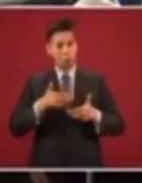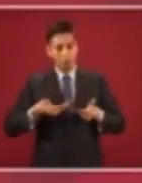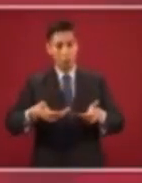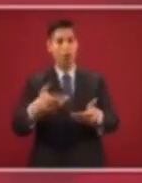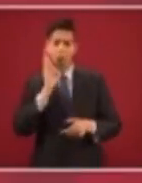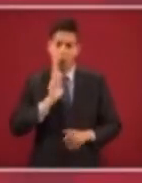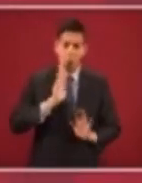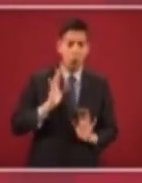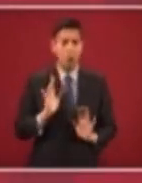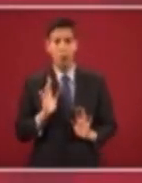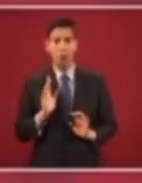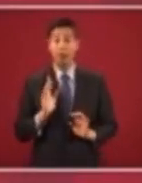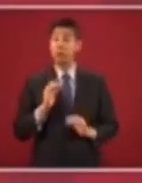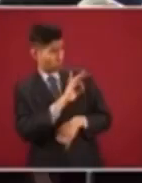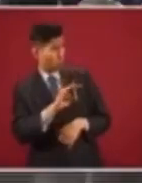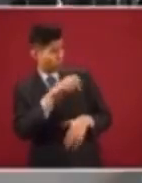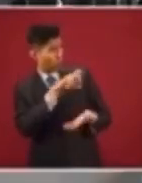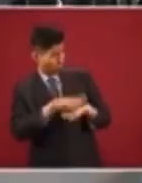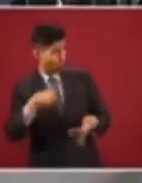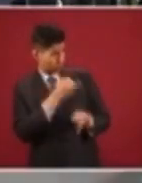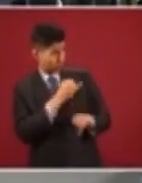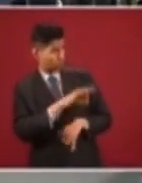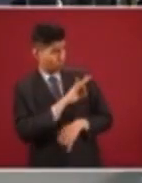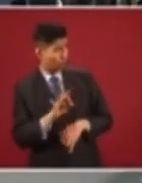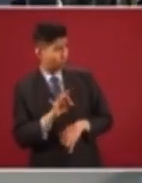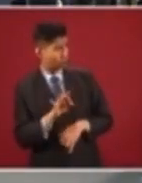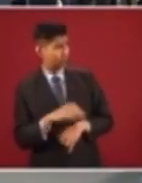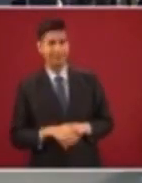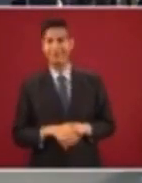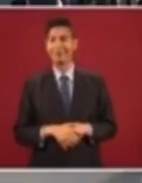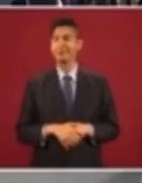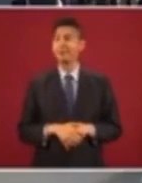Entonces, estamos en un proceso. Todos estamos ayudando. ¿Sí va a haber en línea de los boletos?